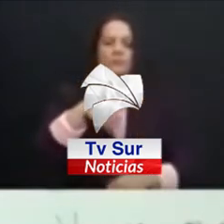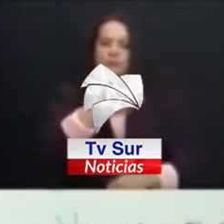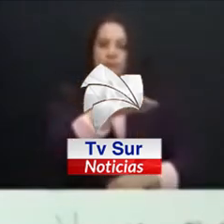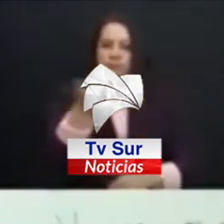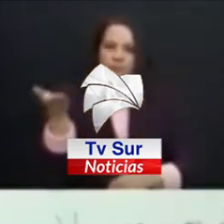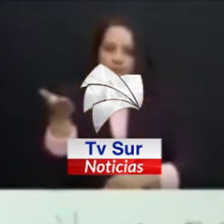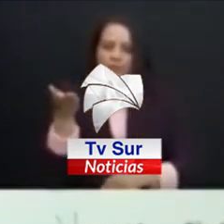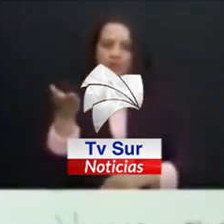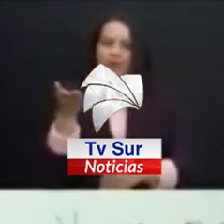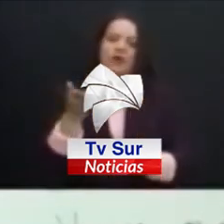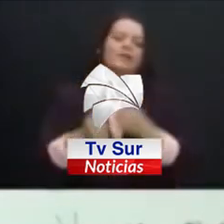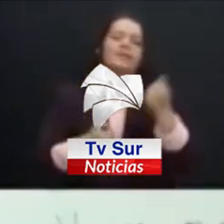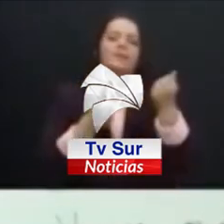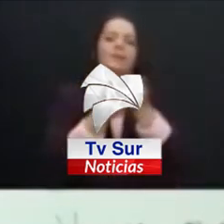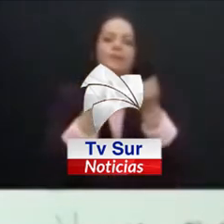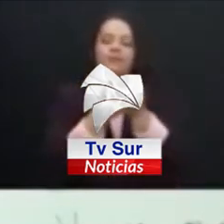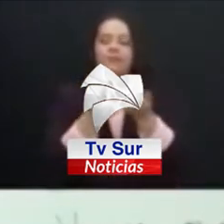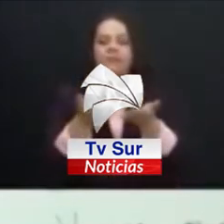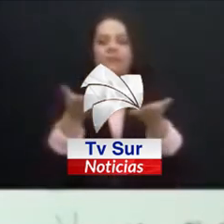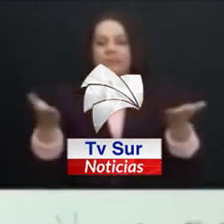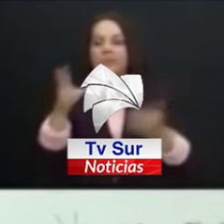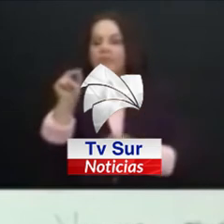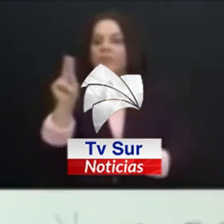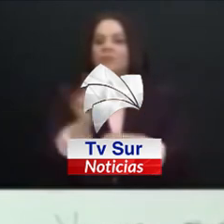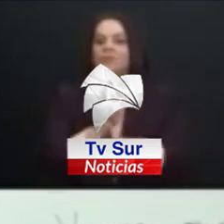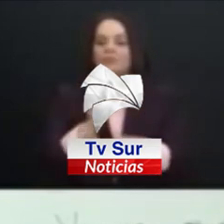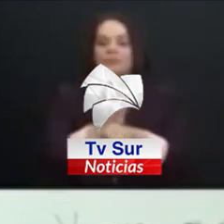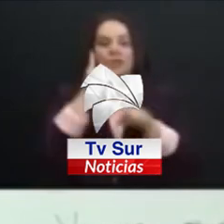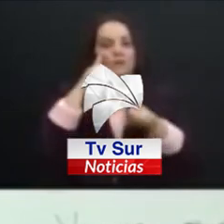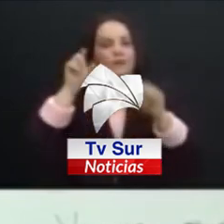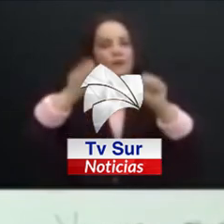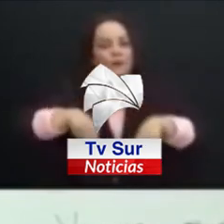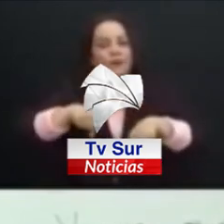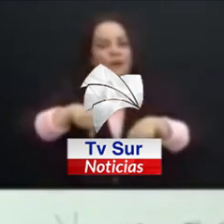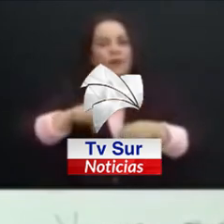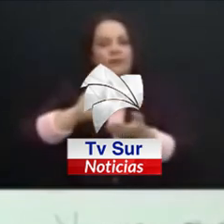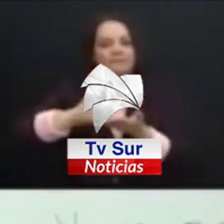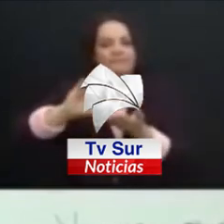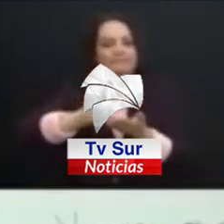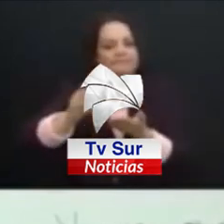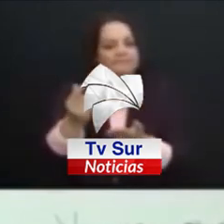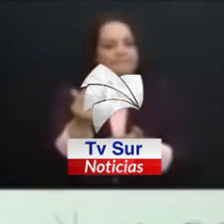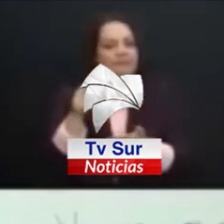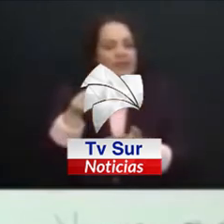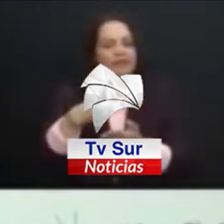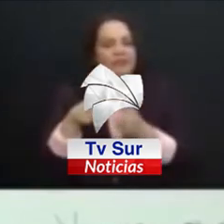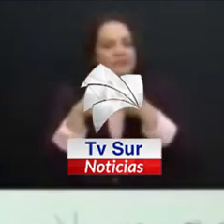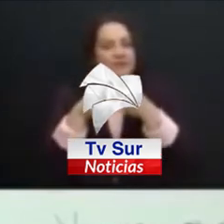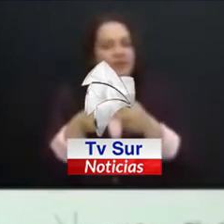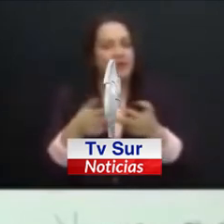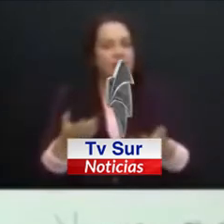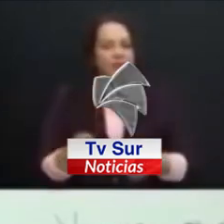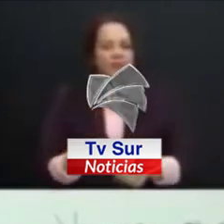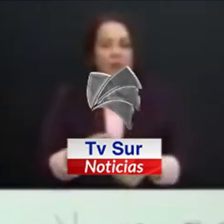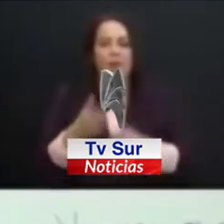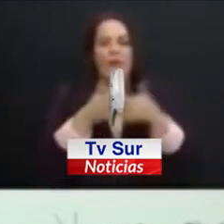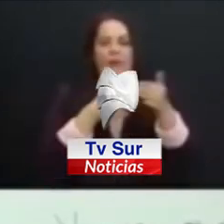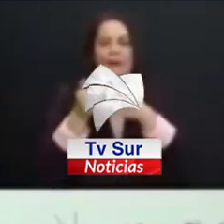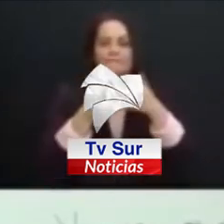el recurso que no se estaba utilizando para poder capitalizar este fideicomiso. A pesar de